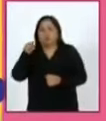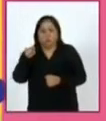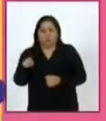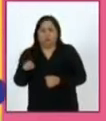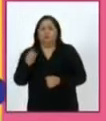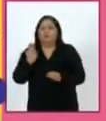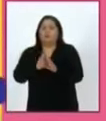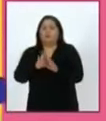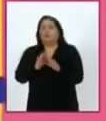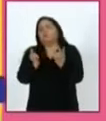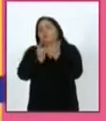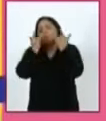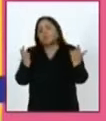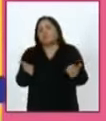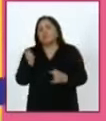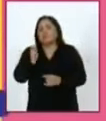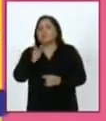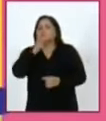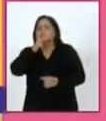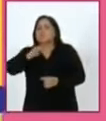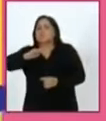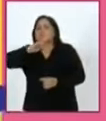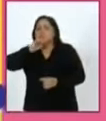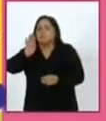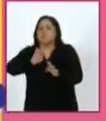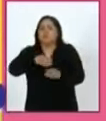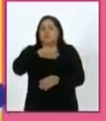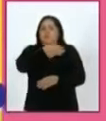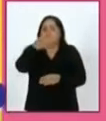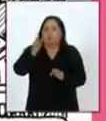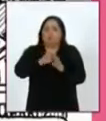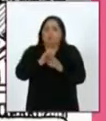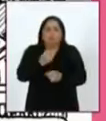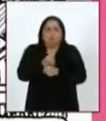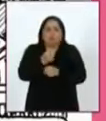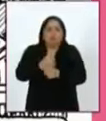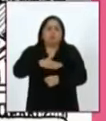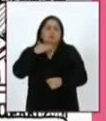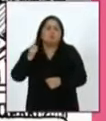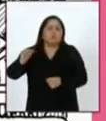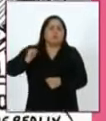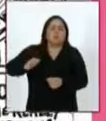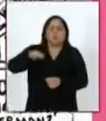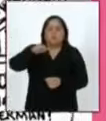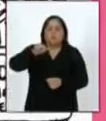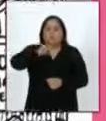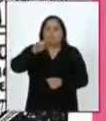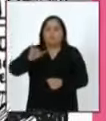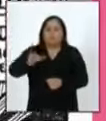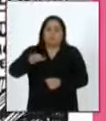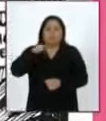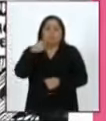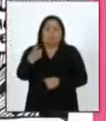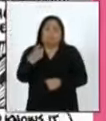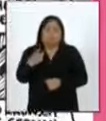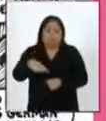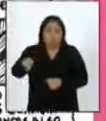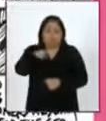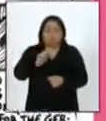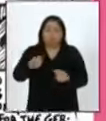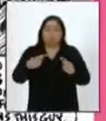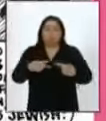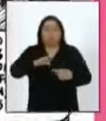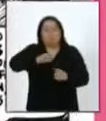cual narra la historia de los padres del autor en un campo de concentración en la Alemania nazi. En ella, los personajes son